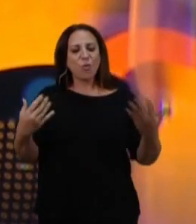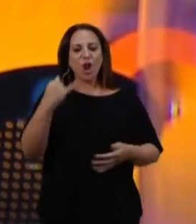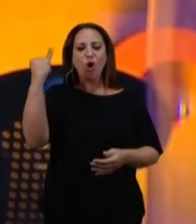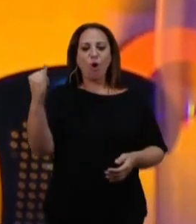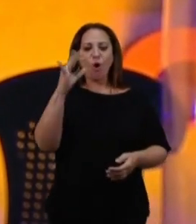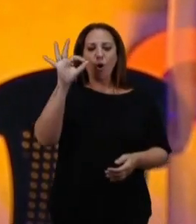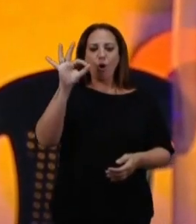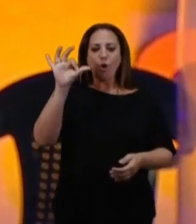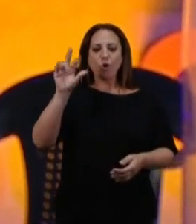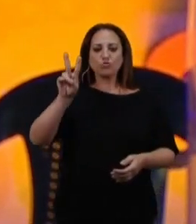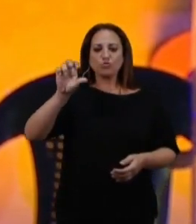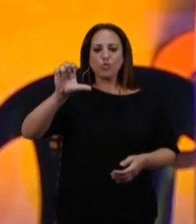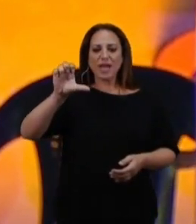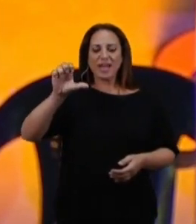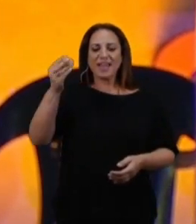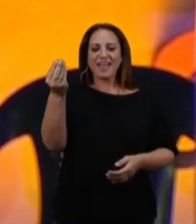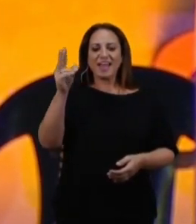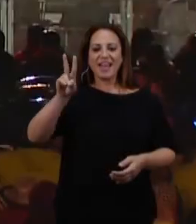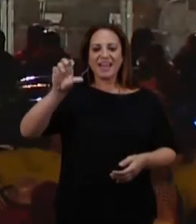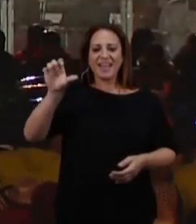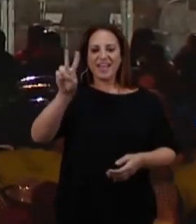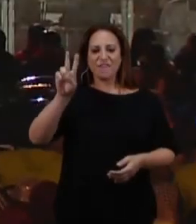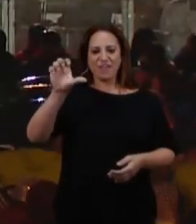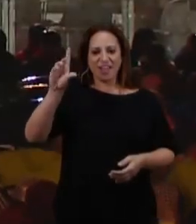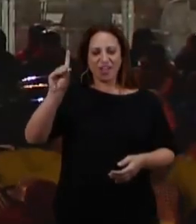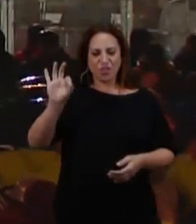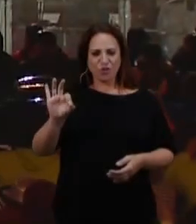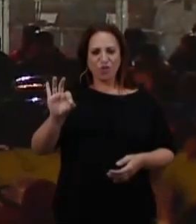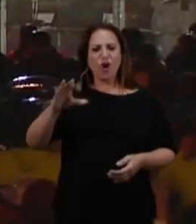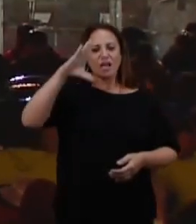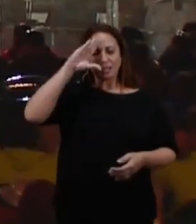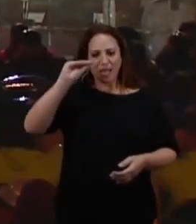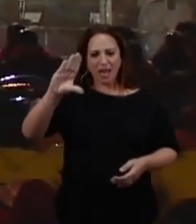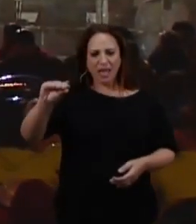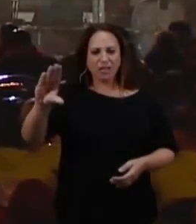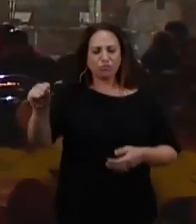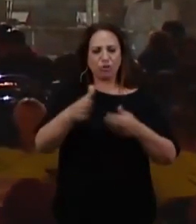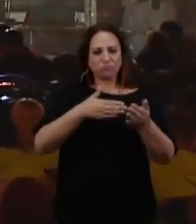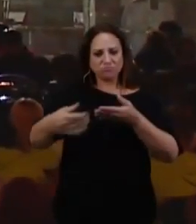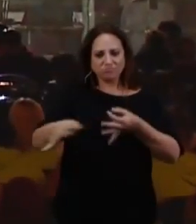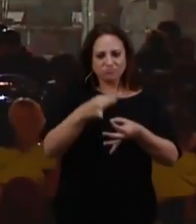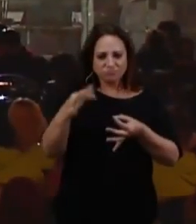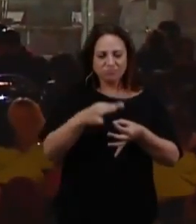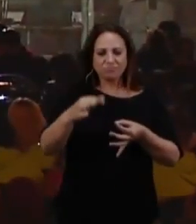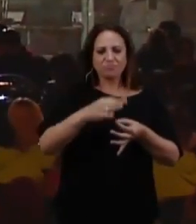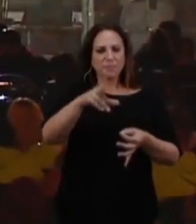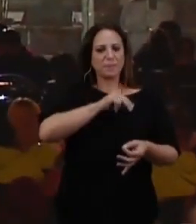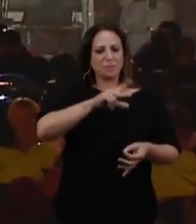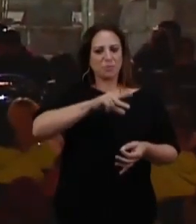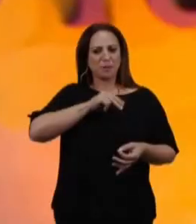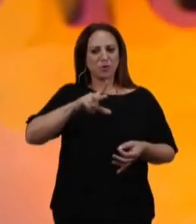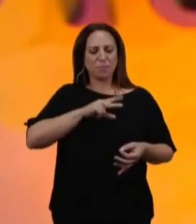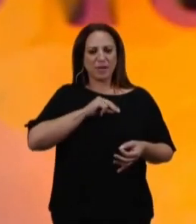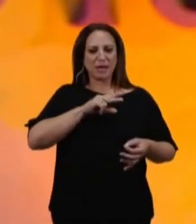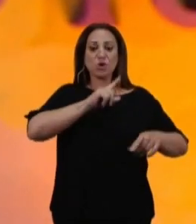De verdad, qué talento, qué manera de arrasar con todo. No quedaron premios en Santa Cruz